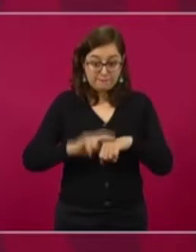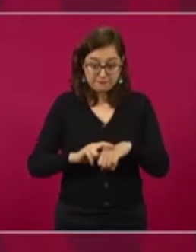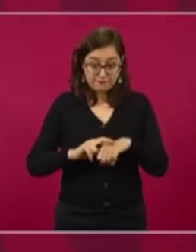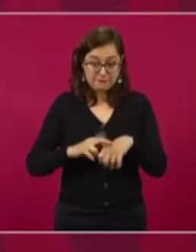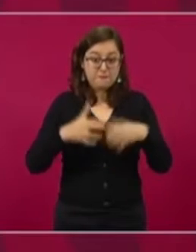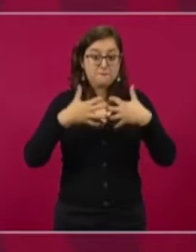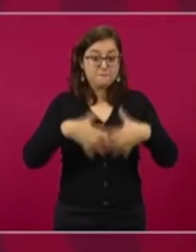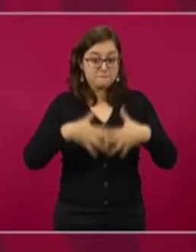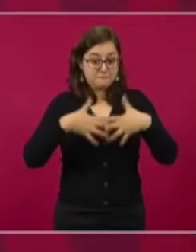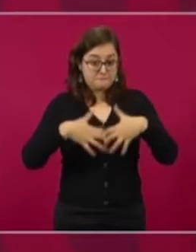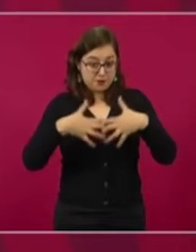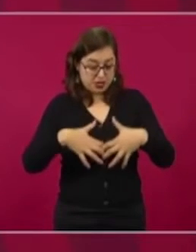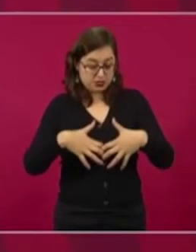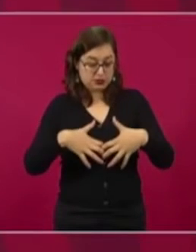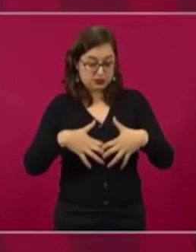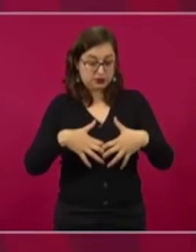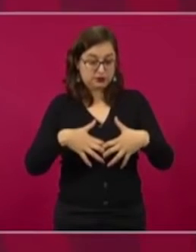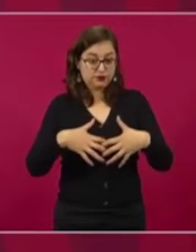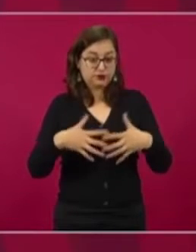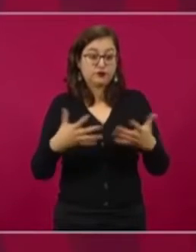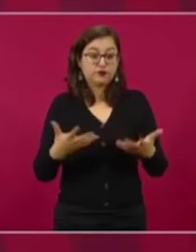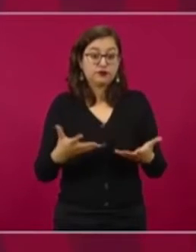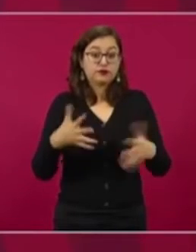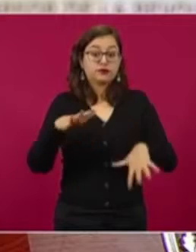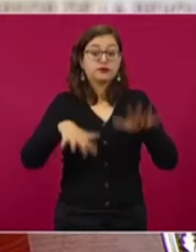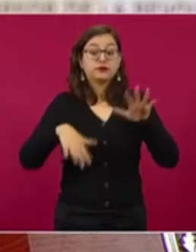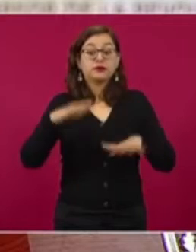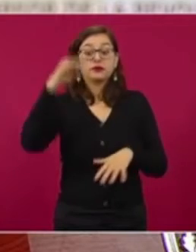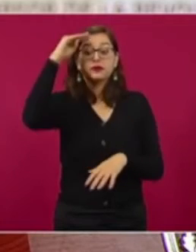que la dueña